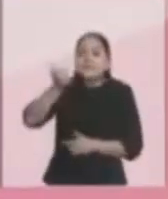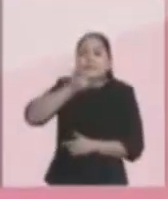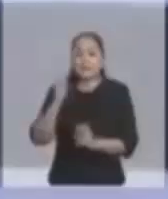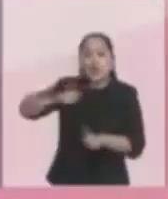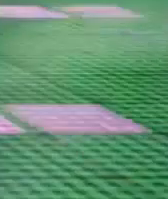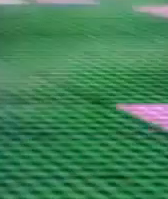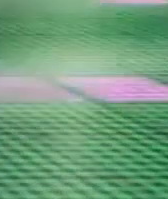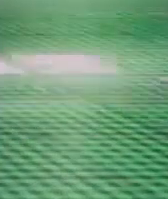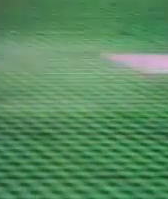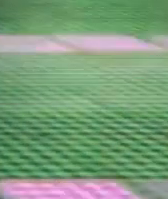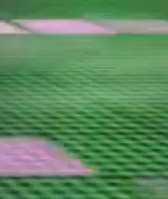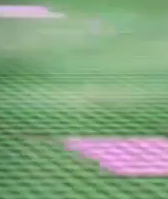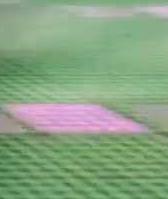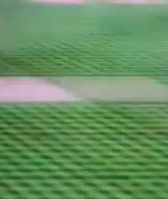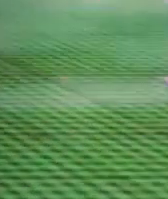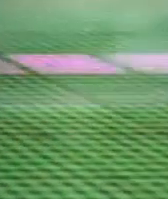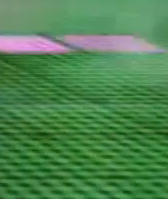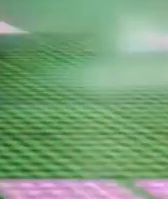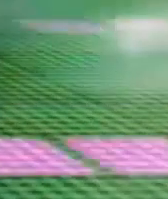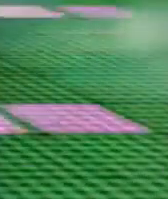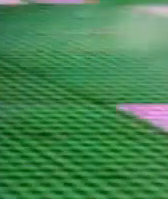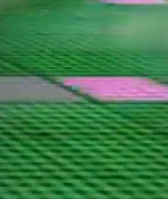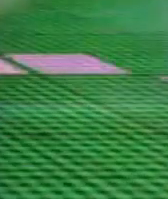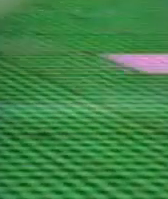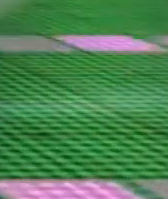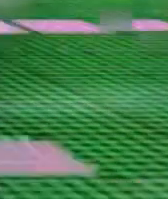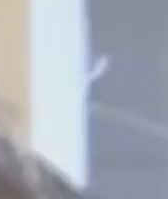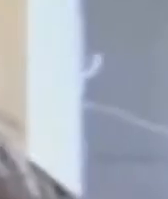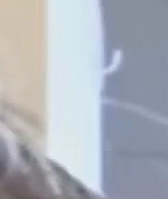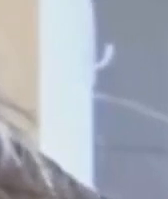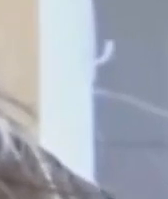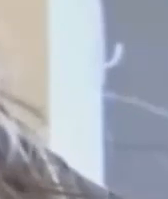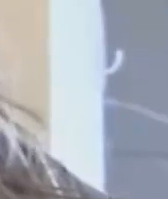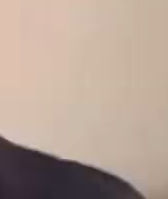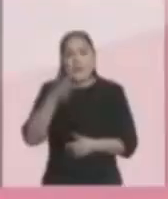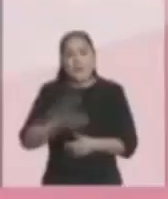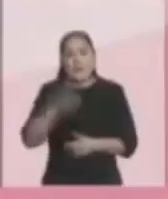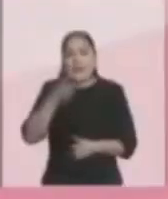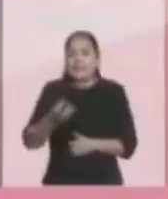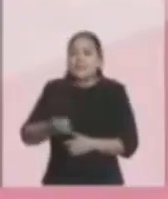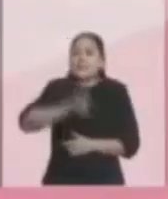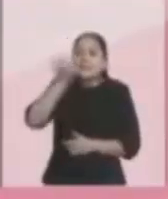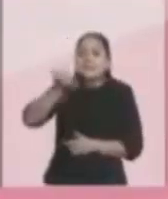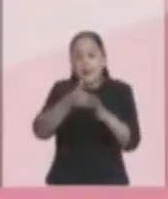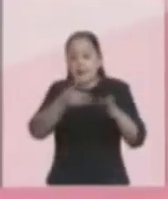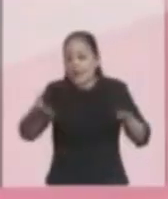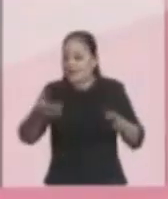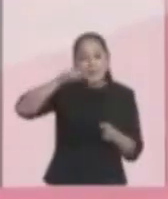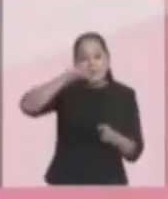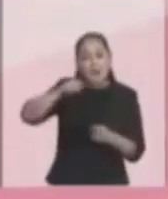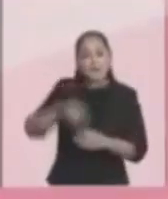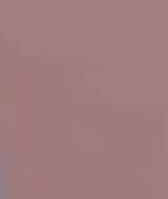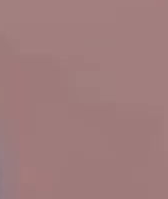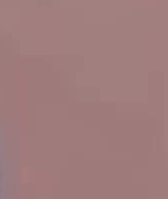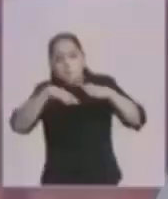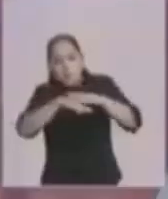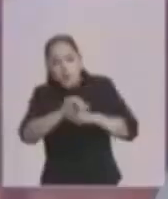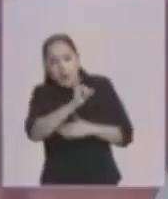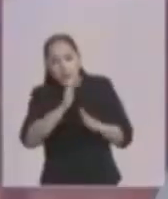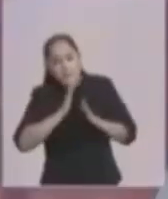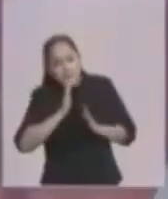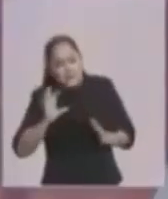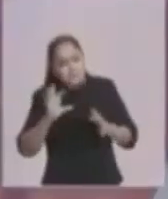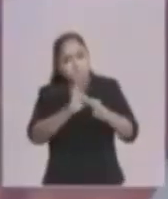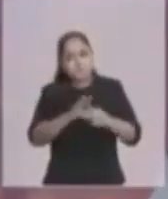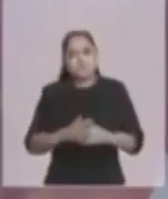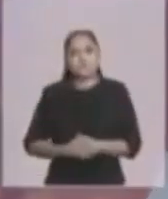que hacer es desmadre. La música top, ¿eh? ¡Cállate! Lo que hay que hacer es... ¡No, y se traba! Criminales. José